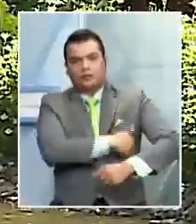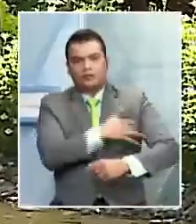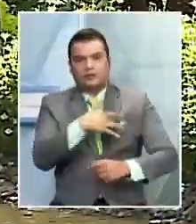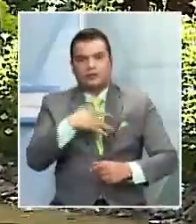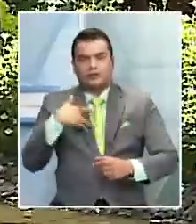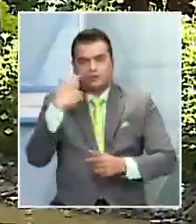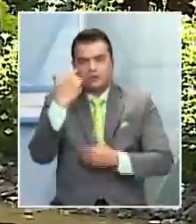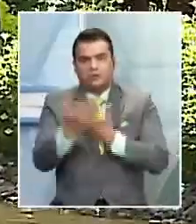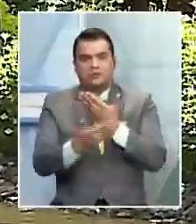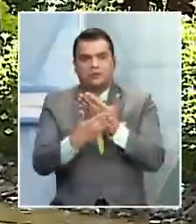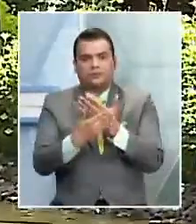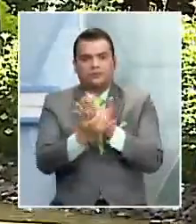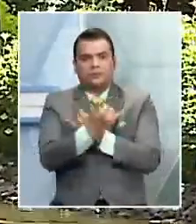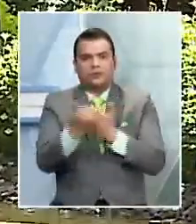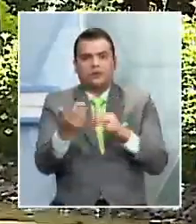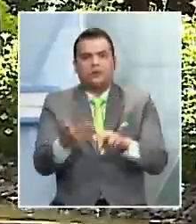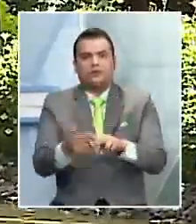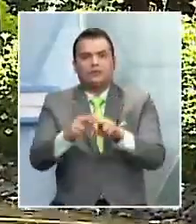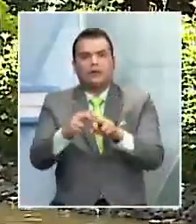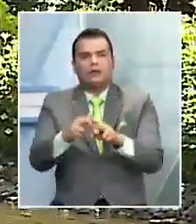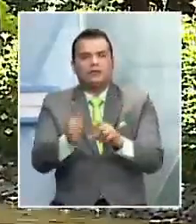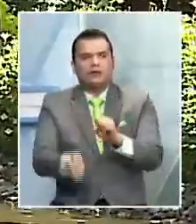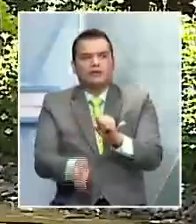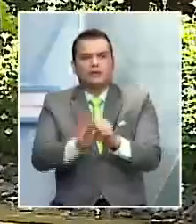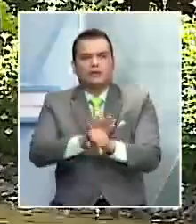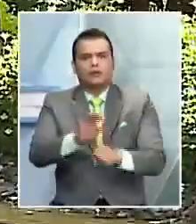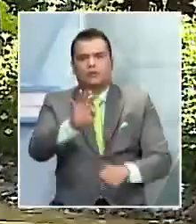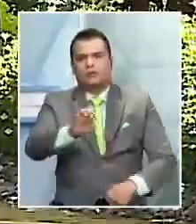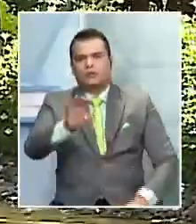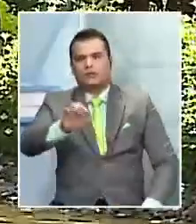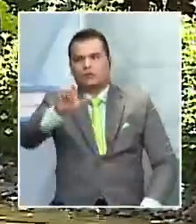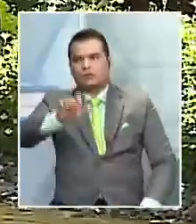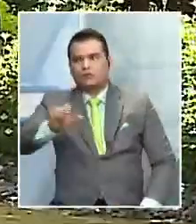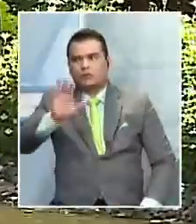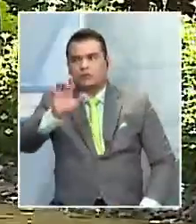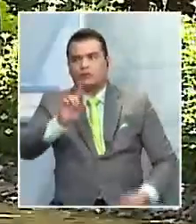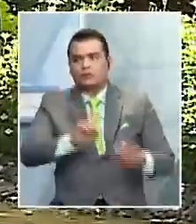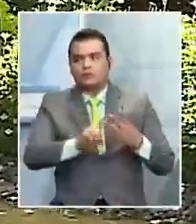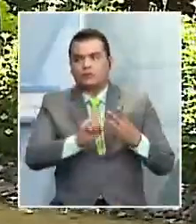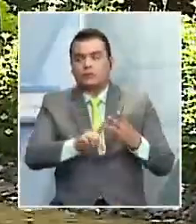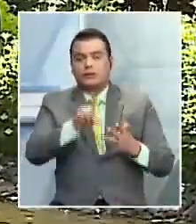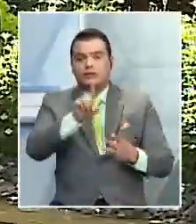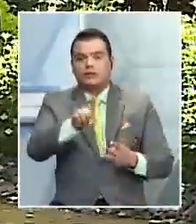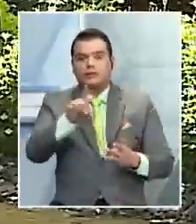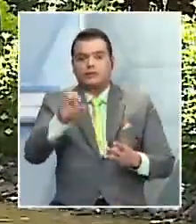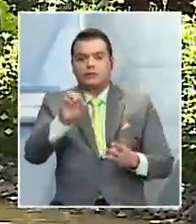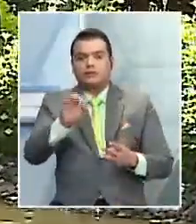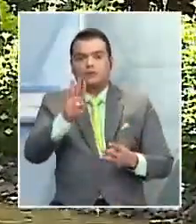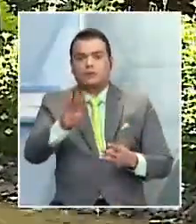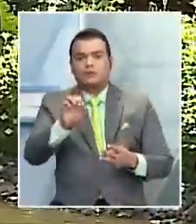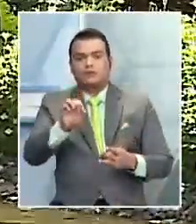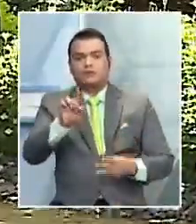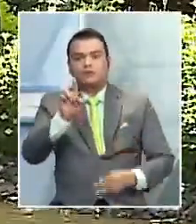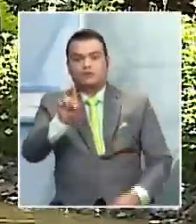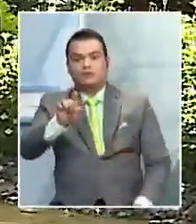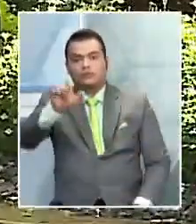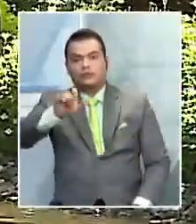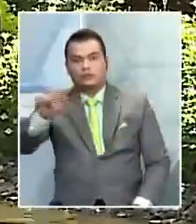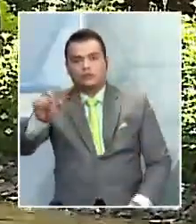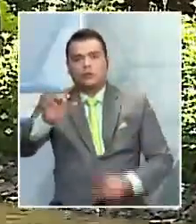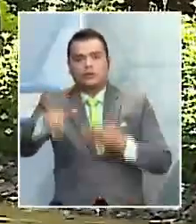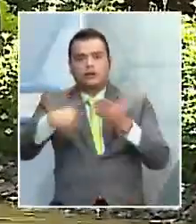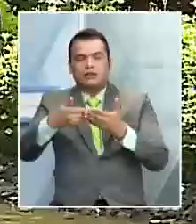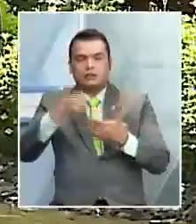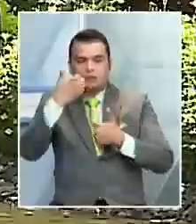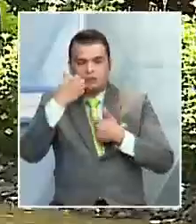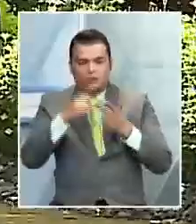informe 999 nuevos casos de contagio en la capital del Valle, para un total de 110.401 desde el inicio de la pandemia, y 21